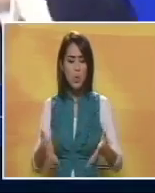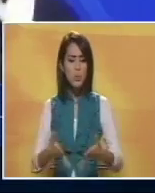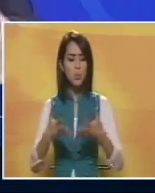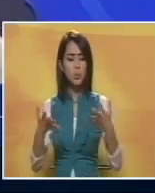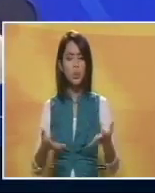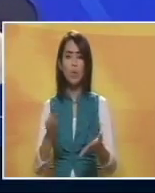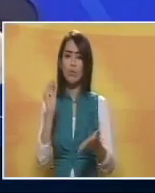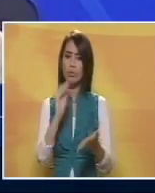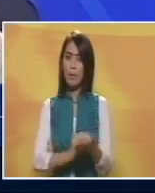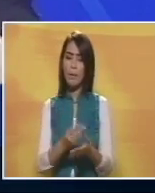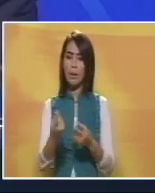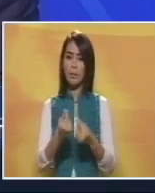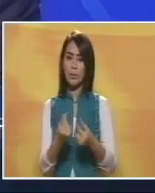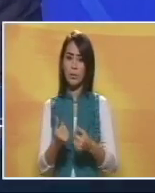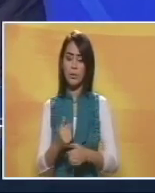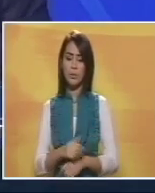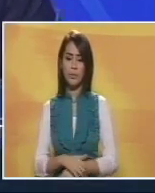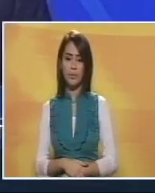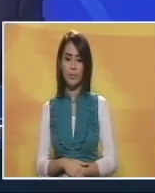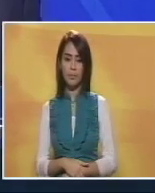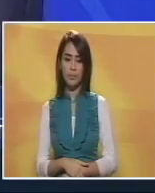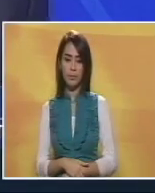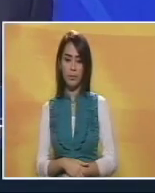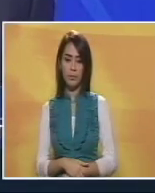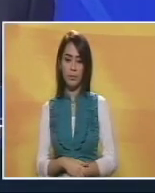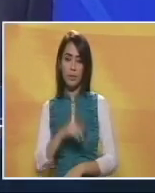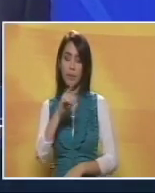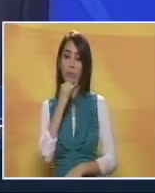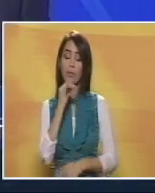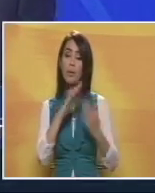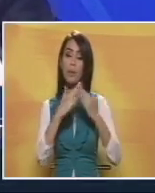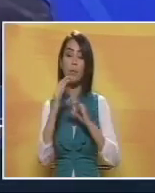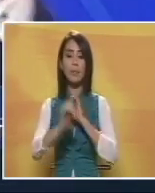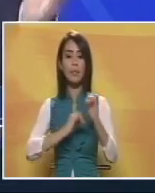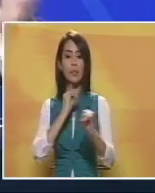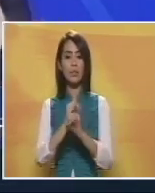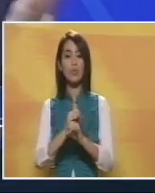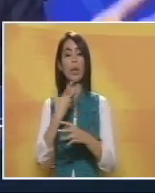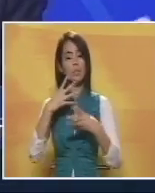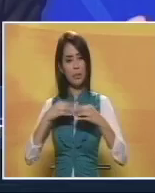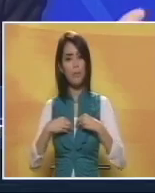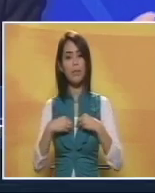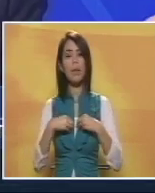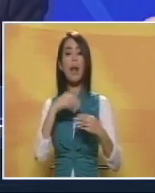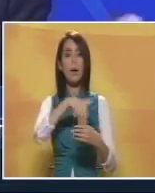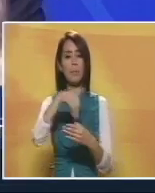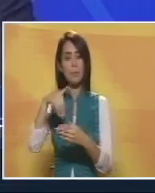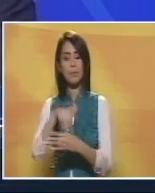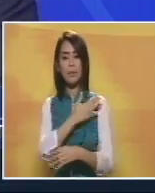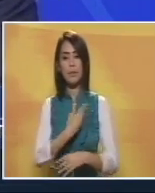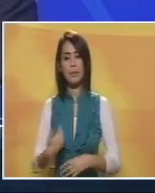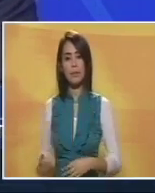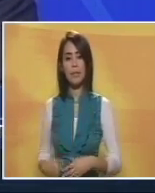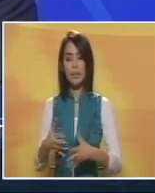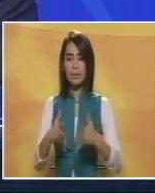la reactivación económica. Agregó que la comunidad internacional reconocerá los comicios presidenciales de ser electo Henry Falcón.